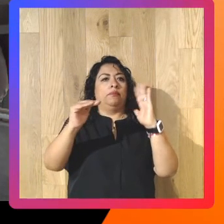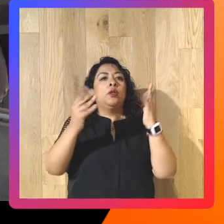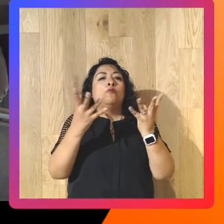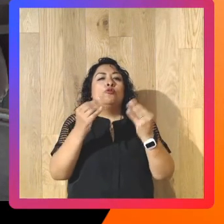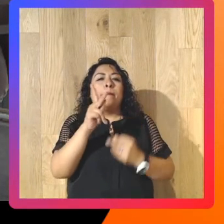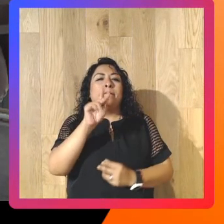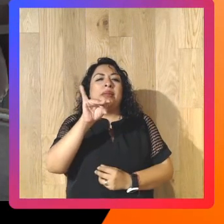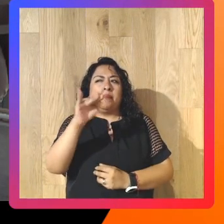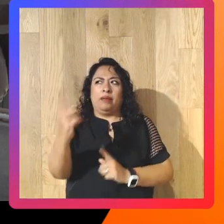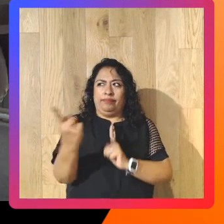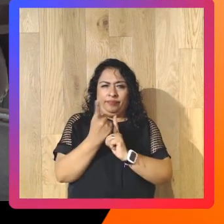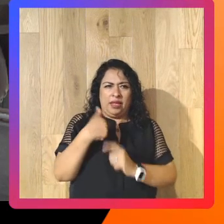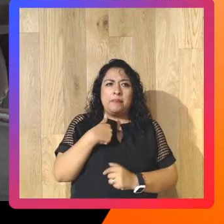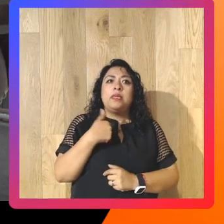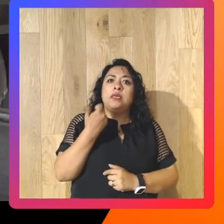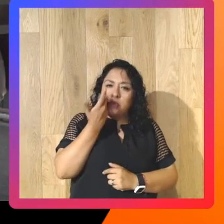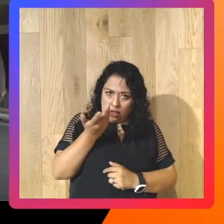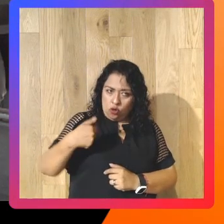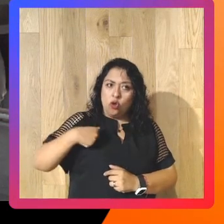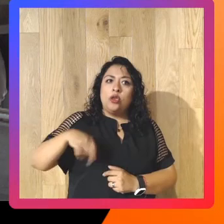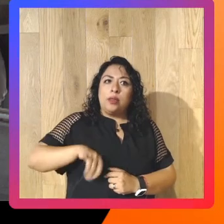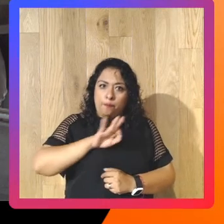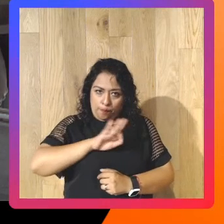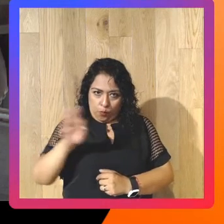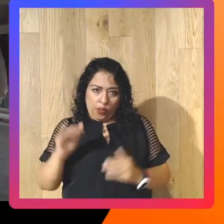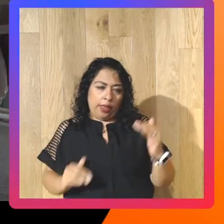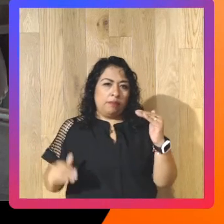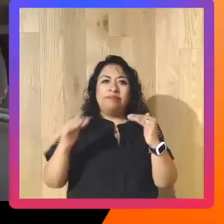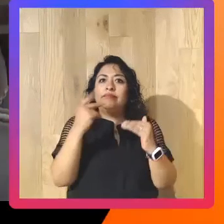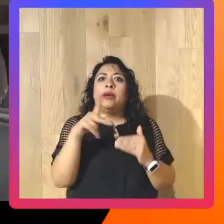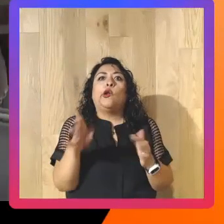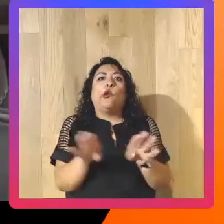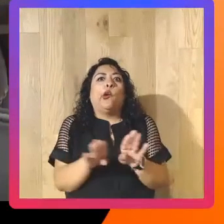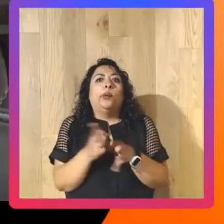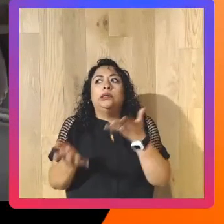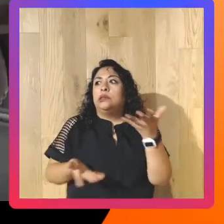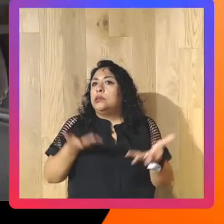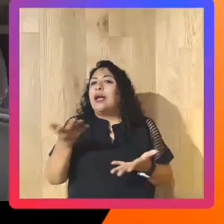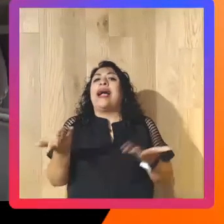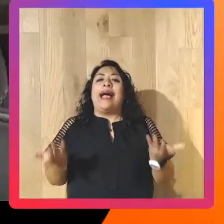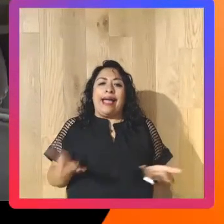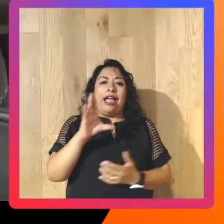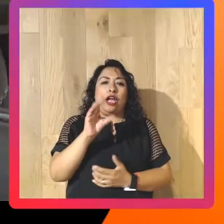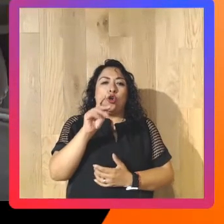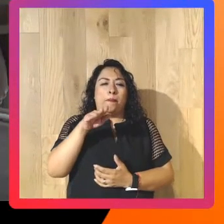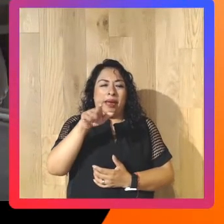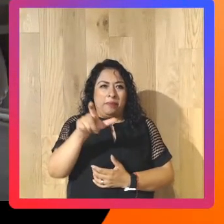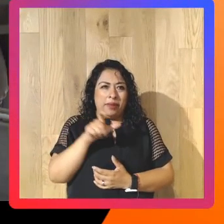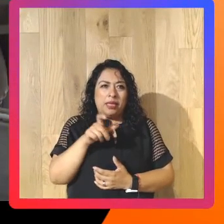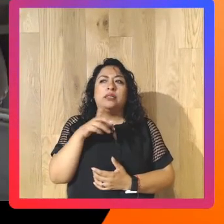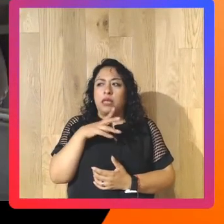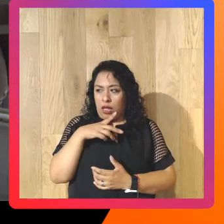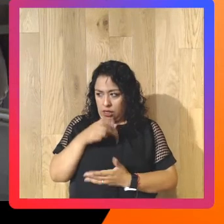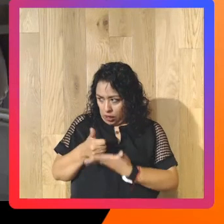pymes que se han acercado y dicen, oye, a mí me interesaría lograrlo, pero no sé cómo. Entonces es donde Coparmex, a través de los centros empresariales, está